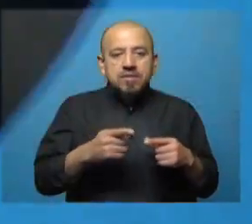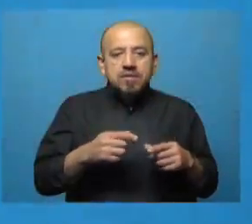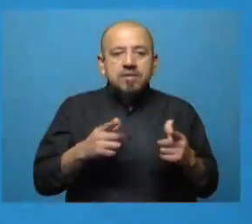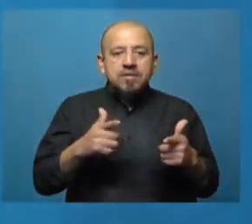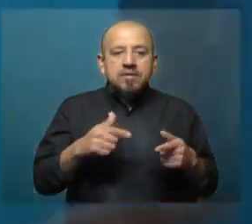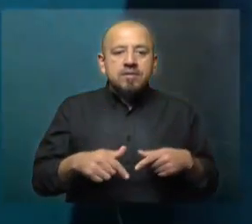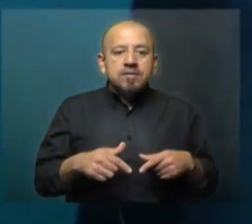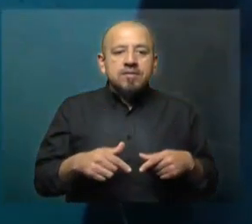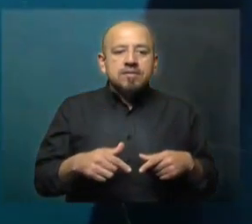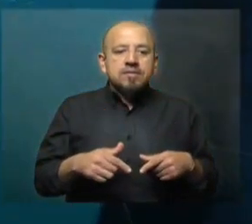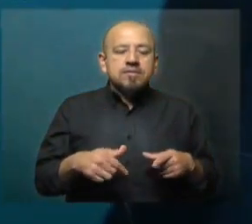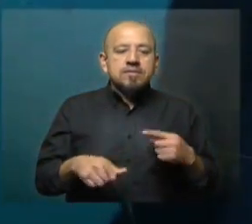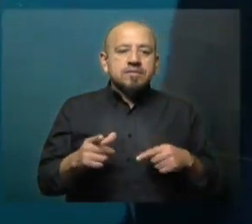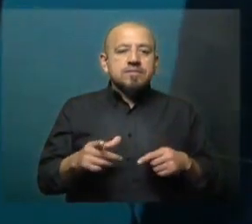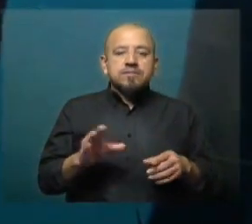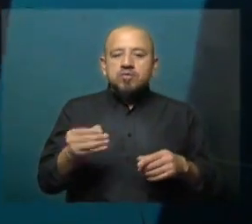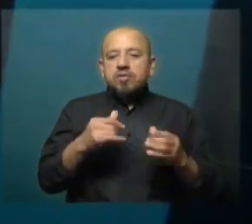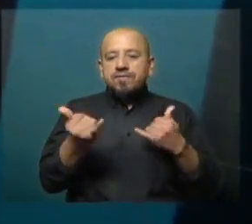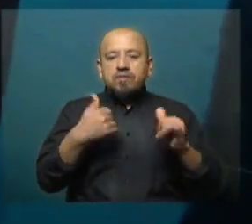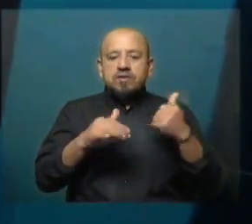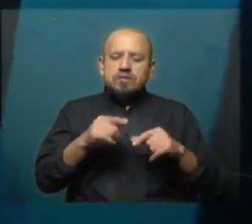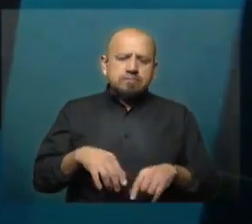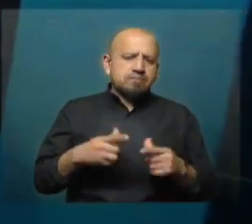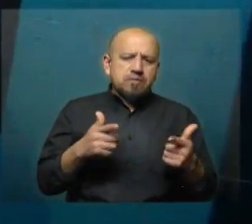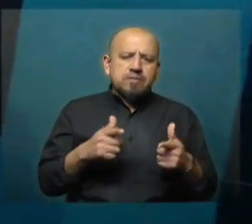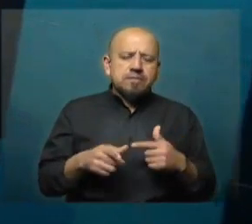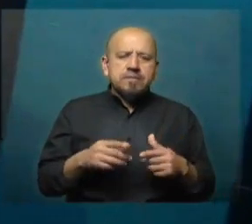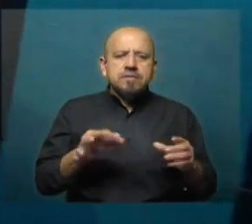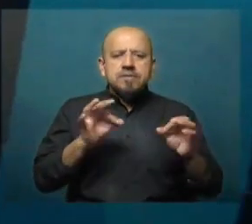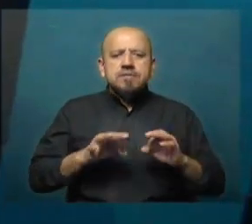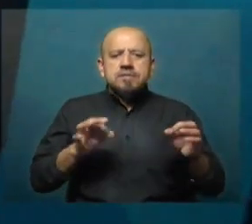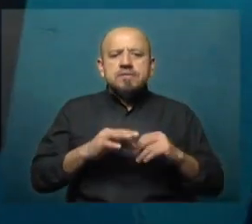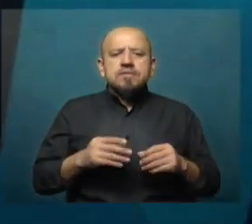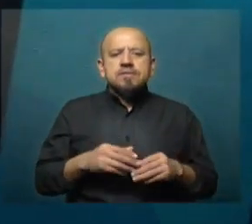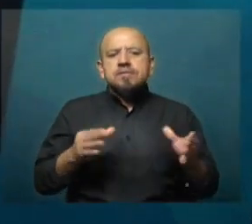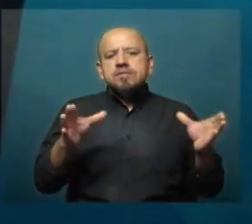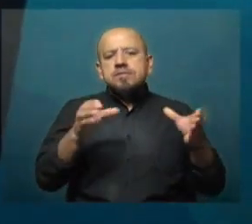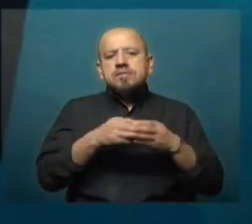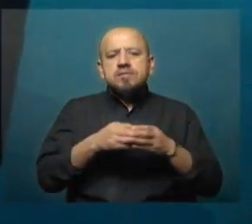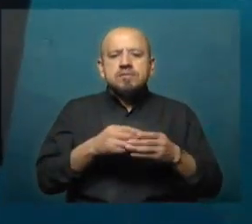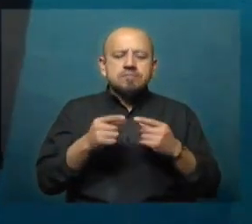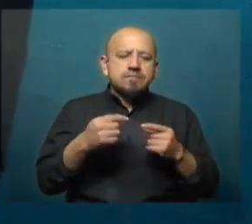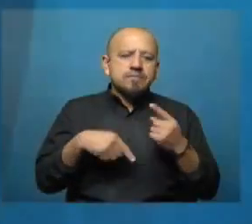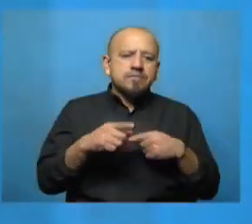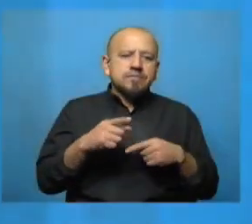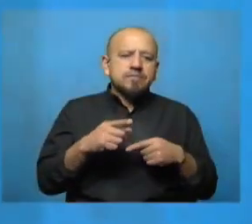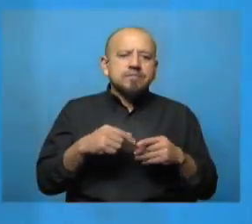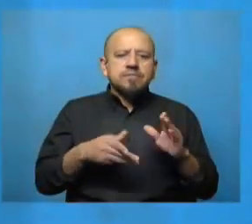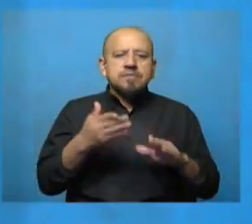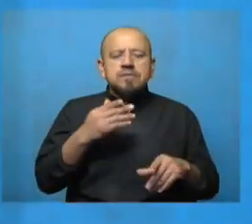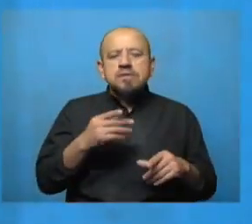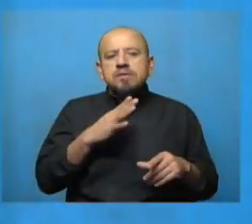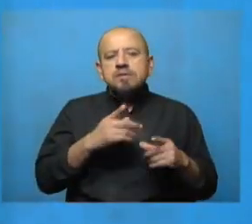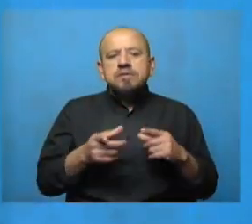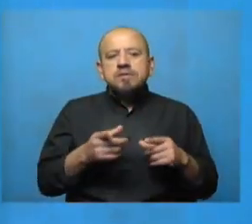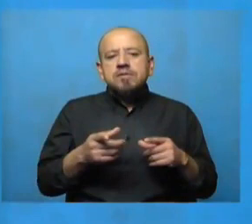había la historia de que toda la información que hay ahora no existía no era mucho más pequeño todo mucho más chico mucho más manejable